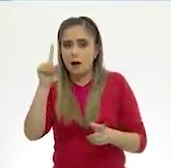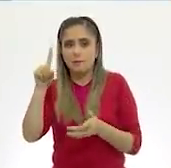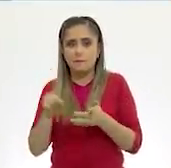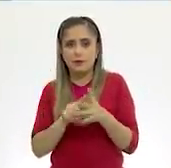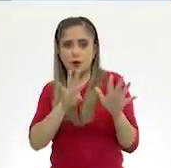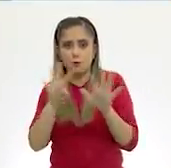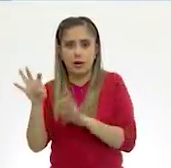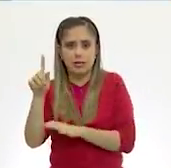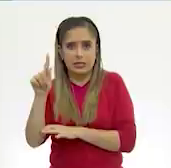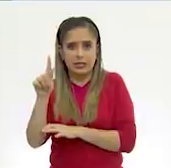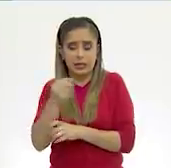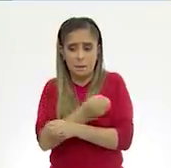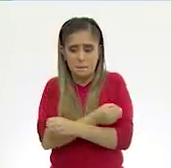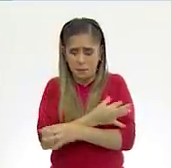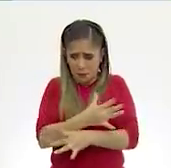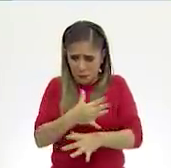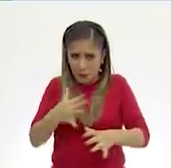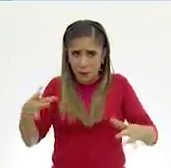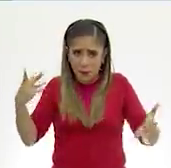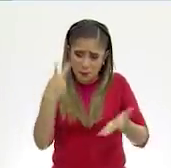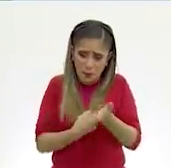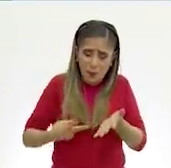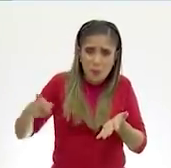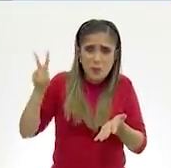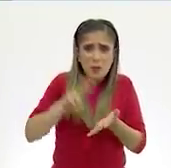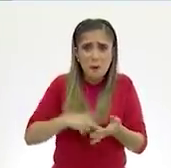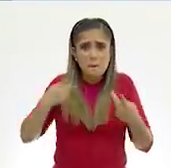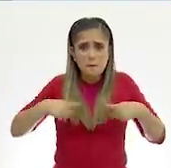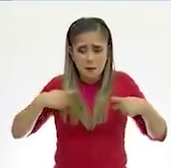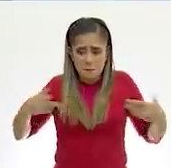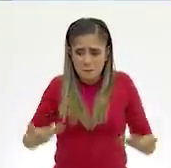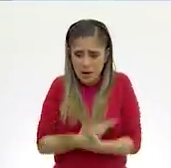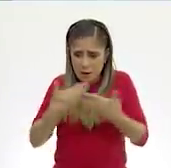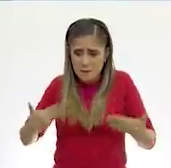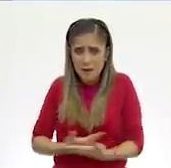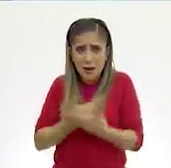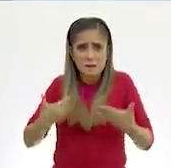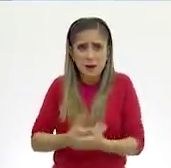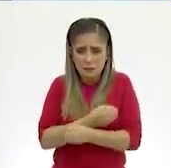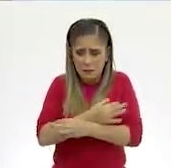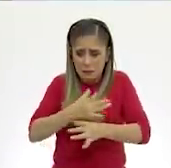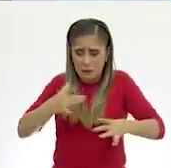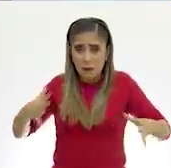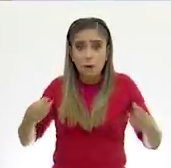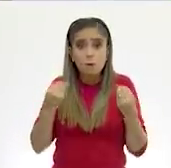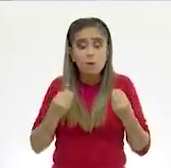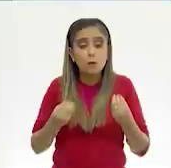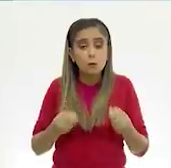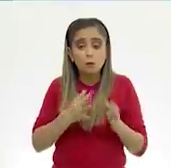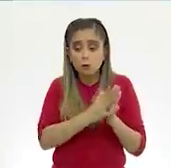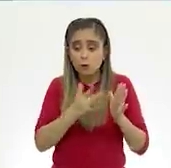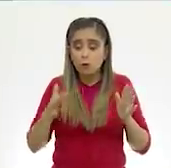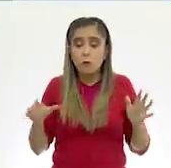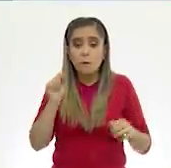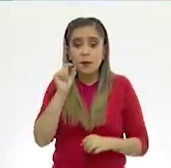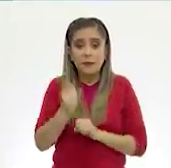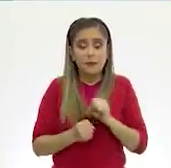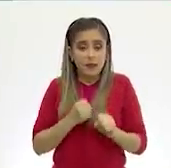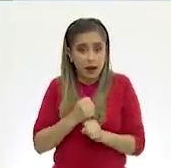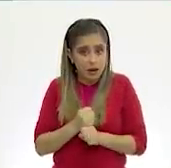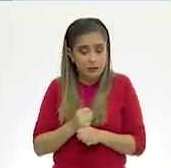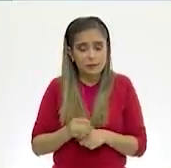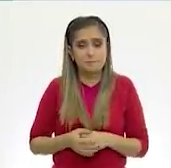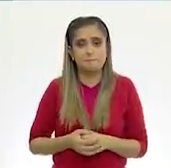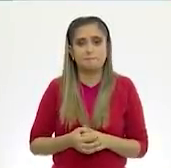1970, duplicándose la población en este periodo de 2 décadas. Tal aumento se